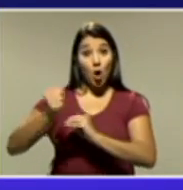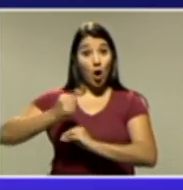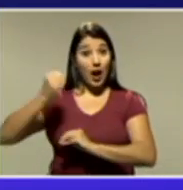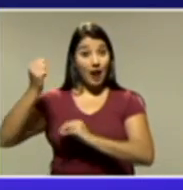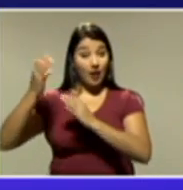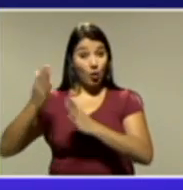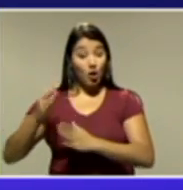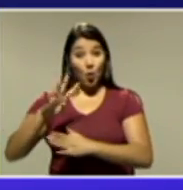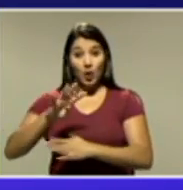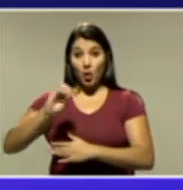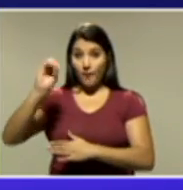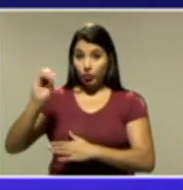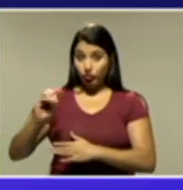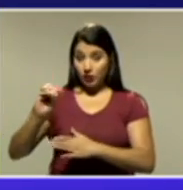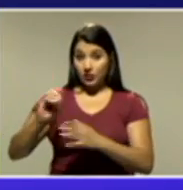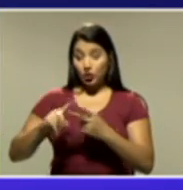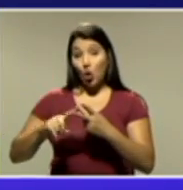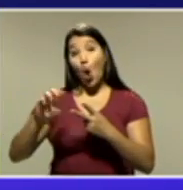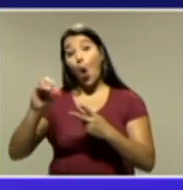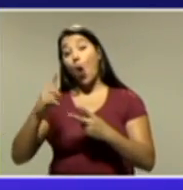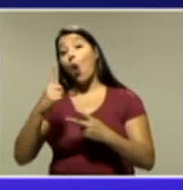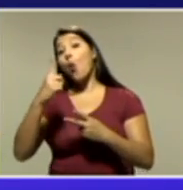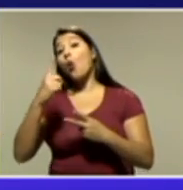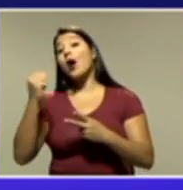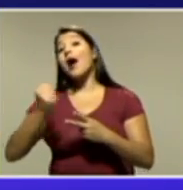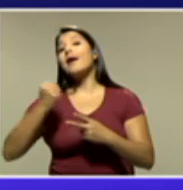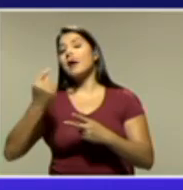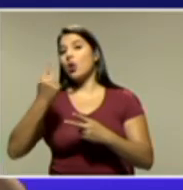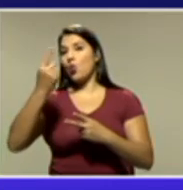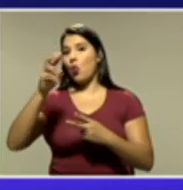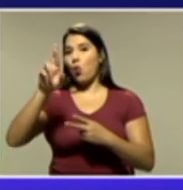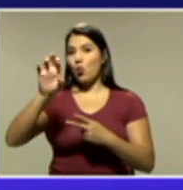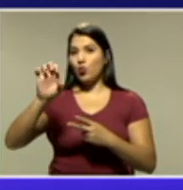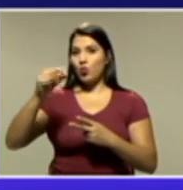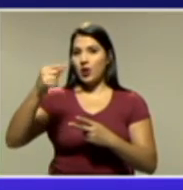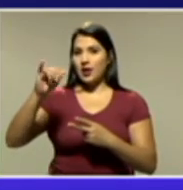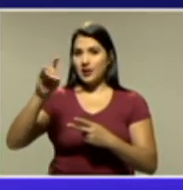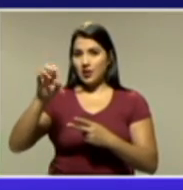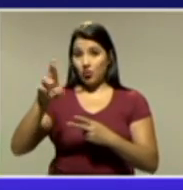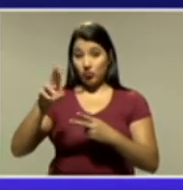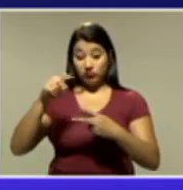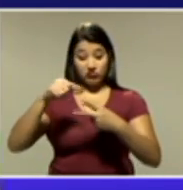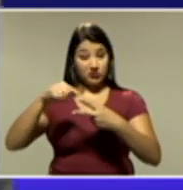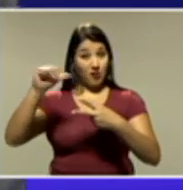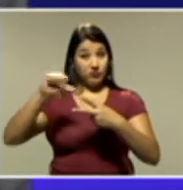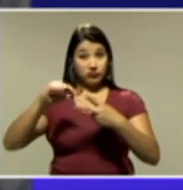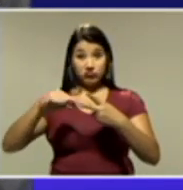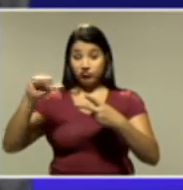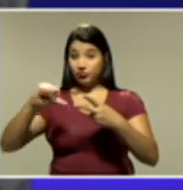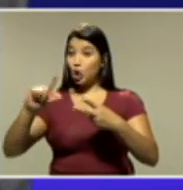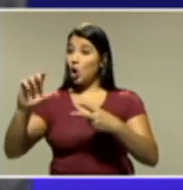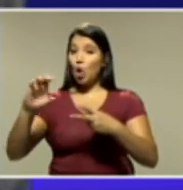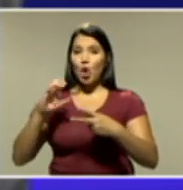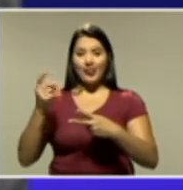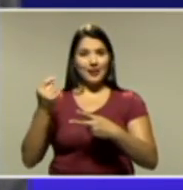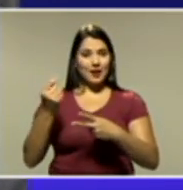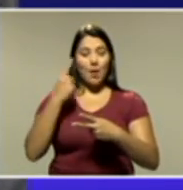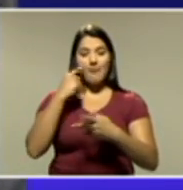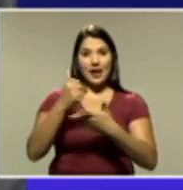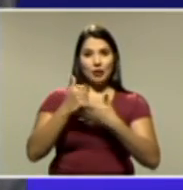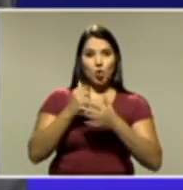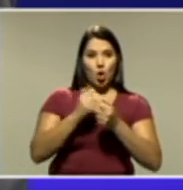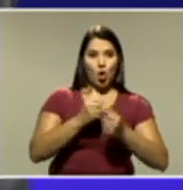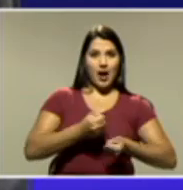tendrán un tope máximo proporcional al peso de sus votos en la elección. Una vez fijado ese tope,